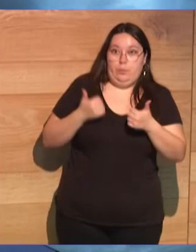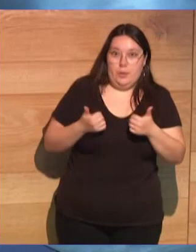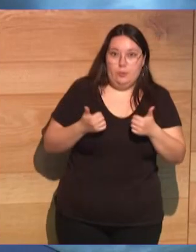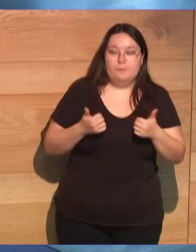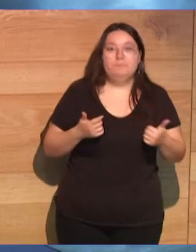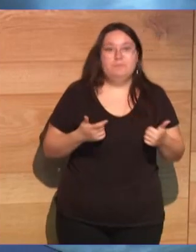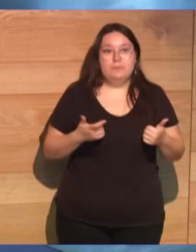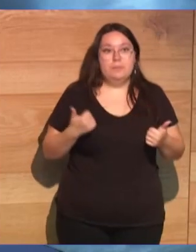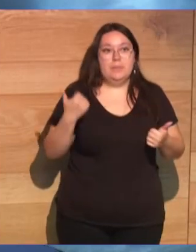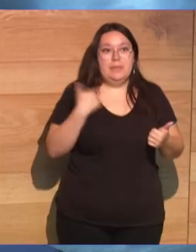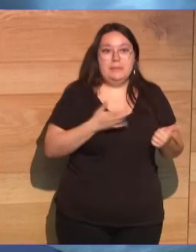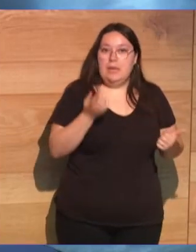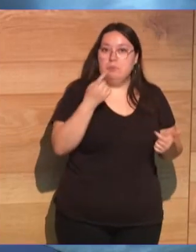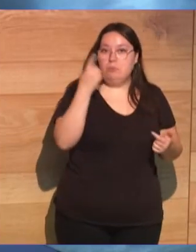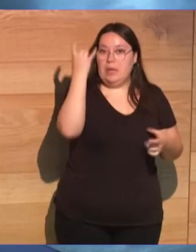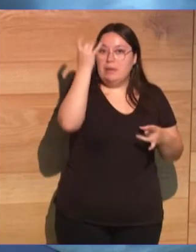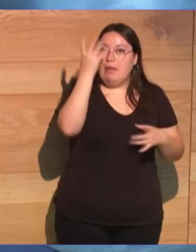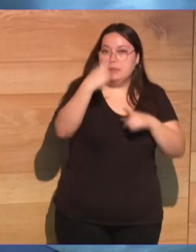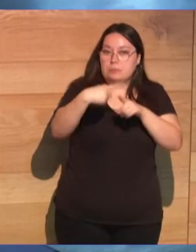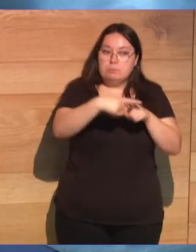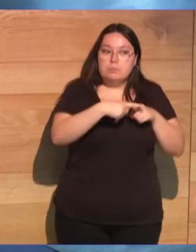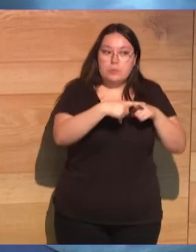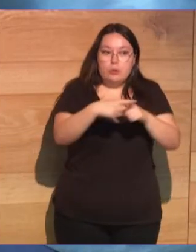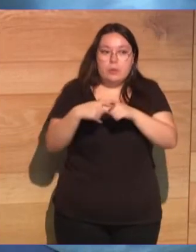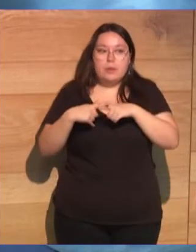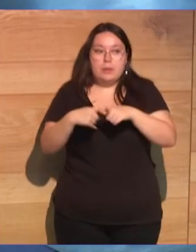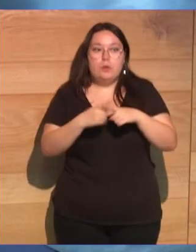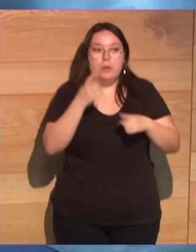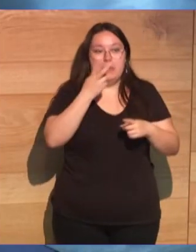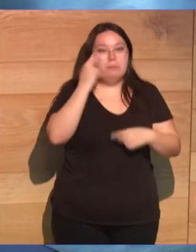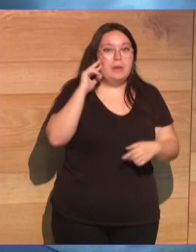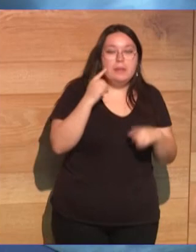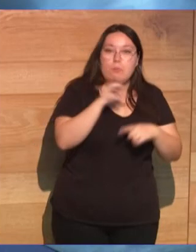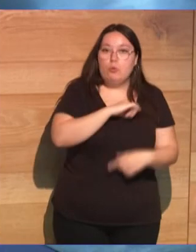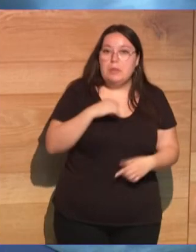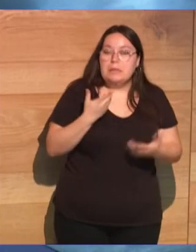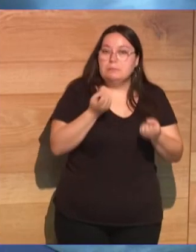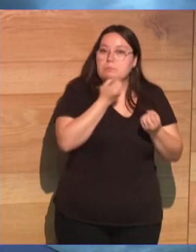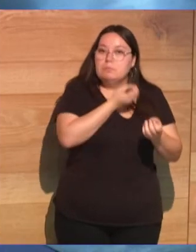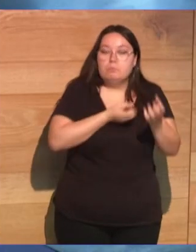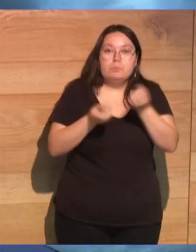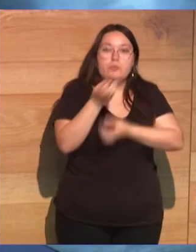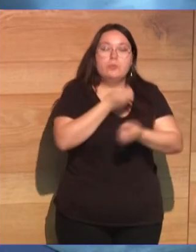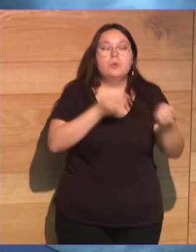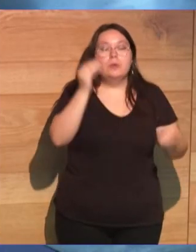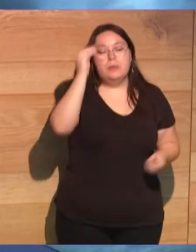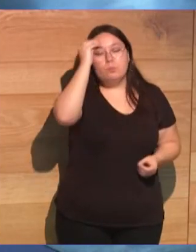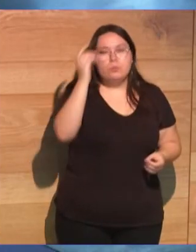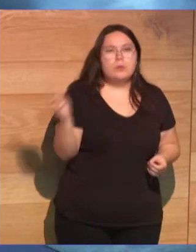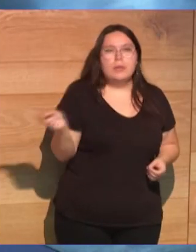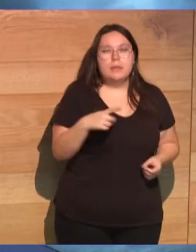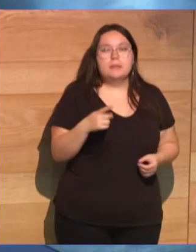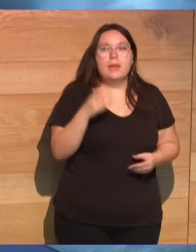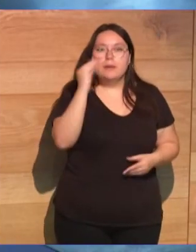haber compartido impresiones y vuestras propias experiencias, podríamos decir, ¿creéis que la inteligencia